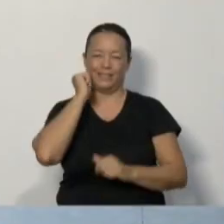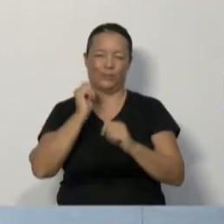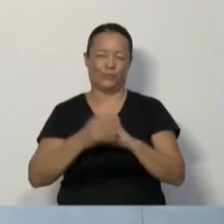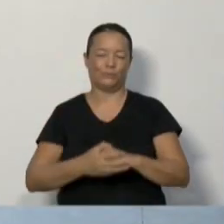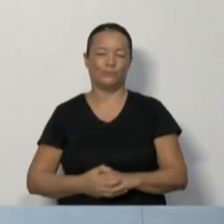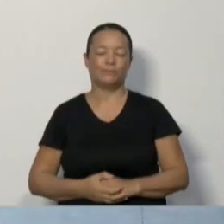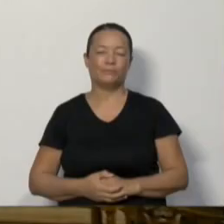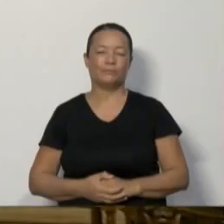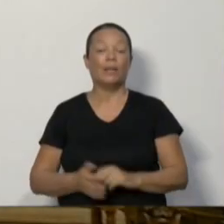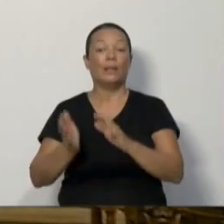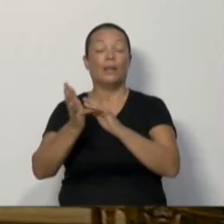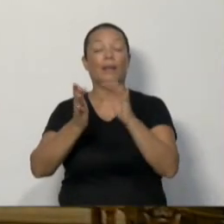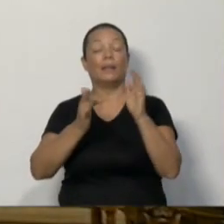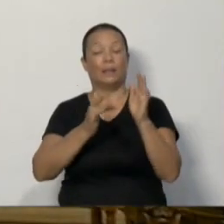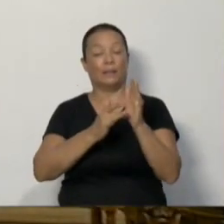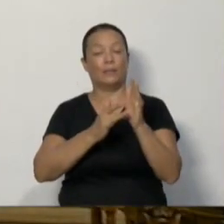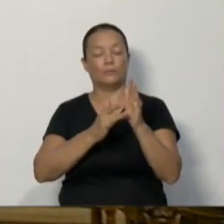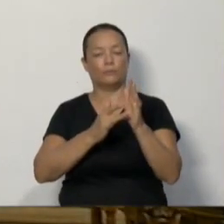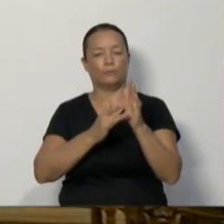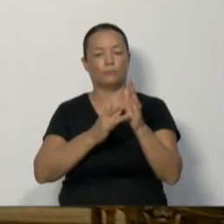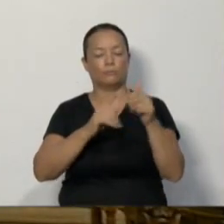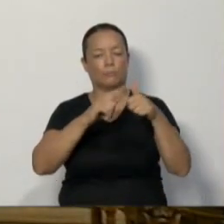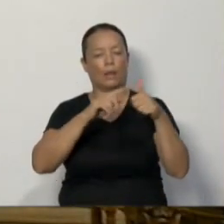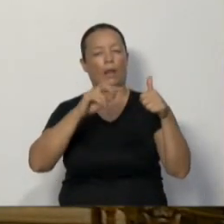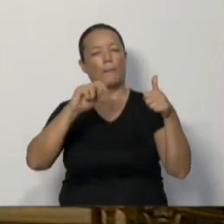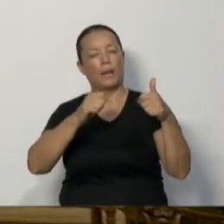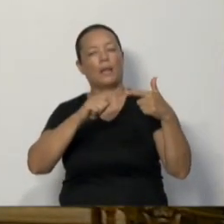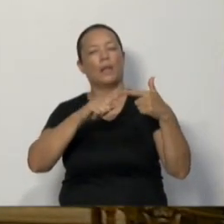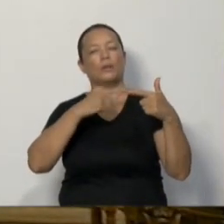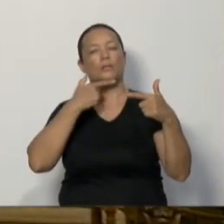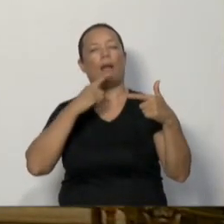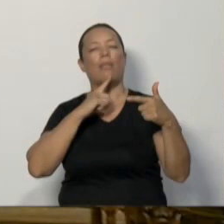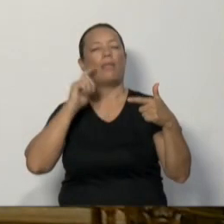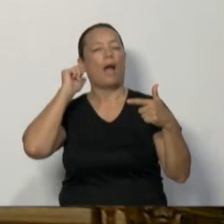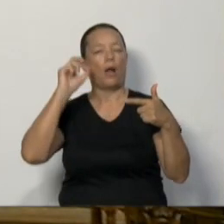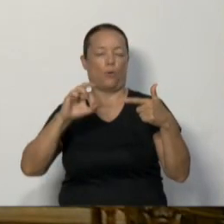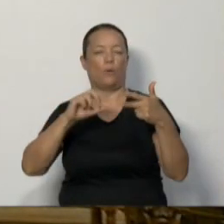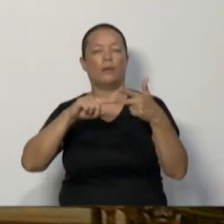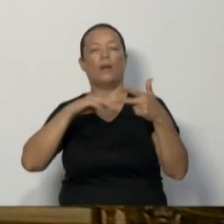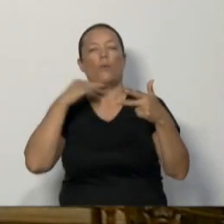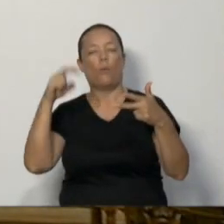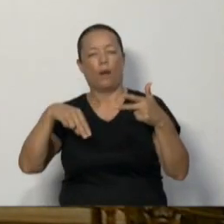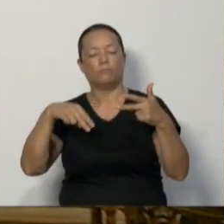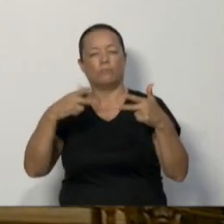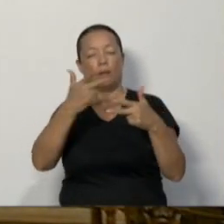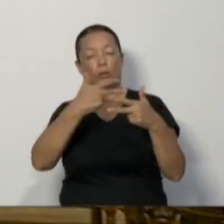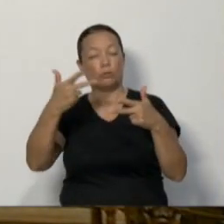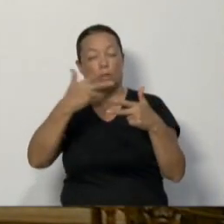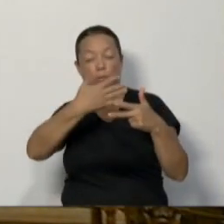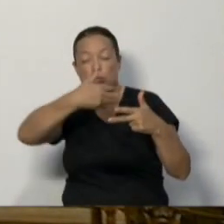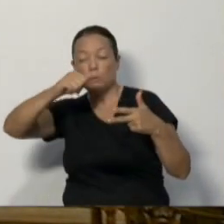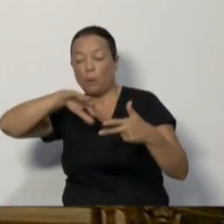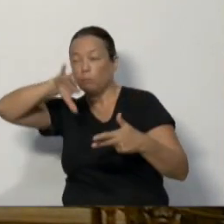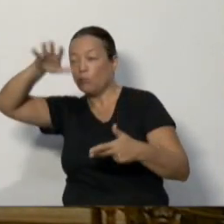a ti, Señor. Jesús tomó a Pedro, Santiago y Juan y los llevó solos a un